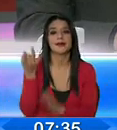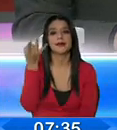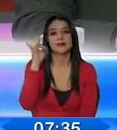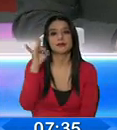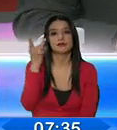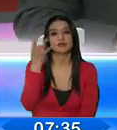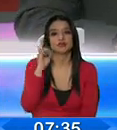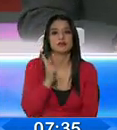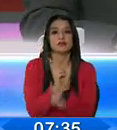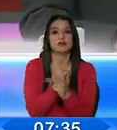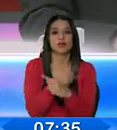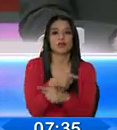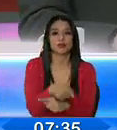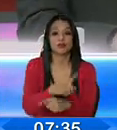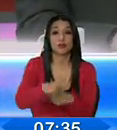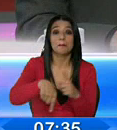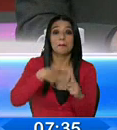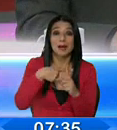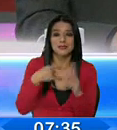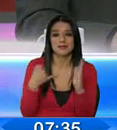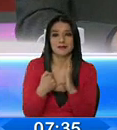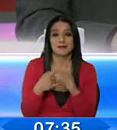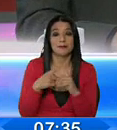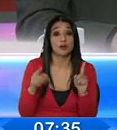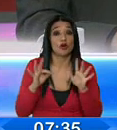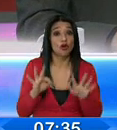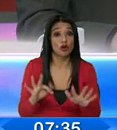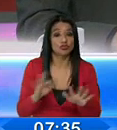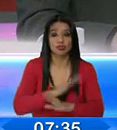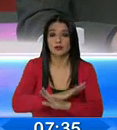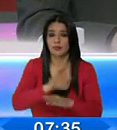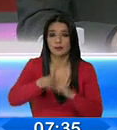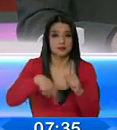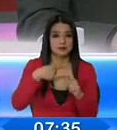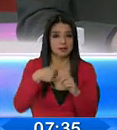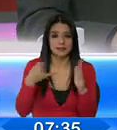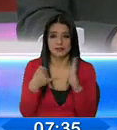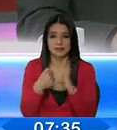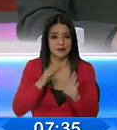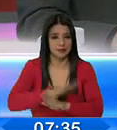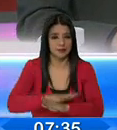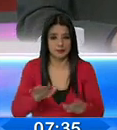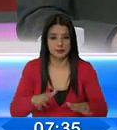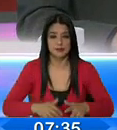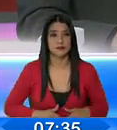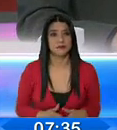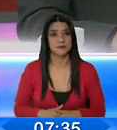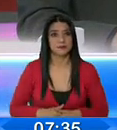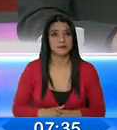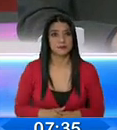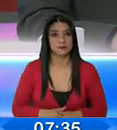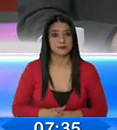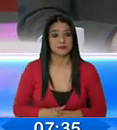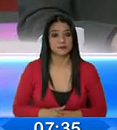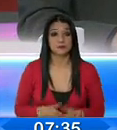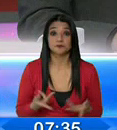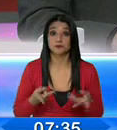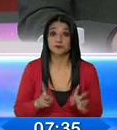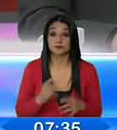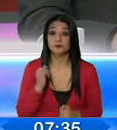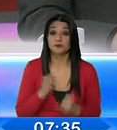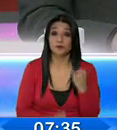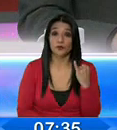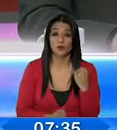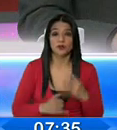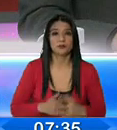productos contenidos cuando solamente 8 grababan IVA. Y por último, el